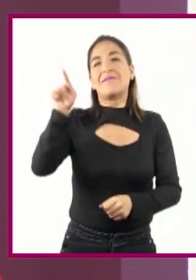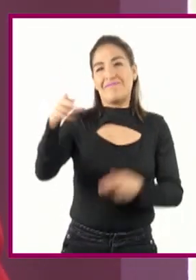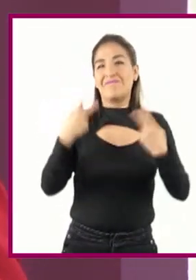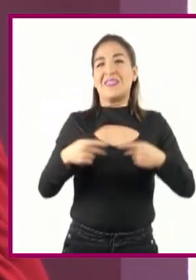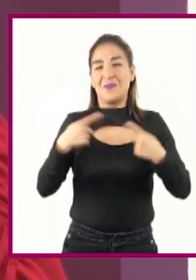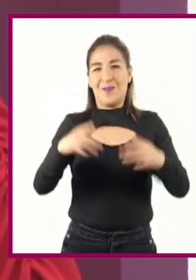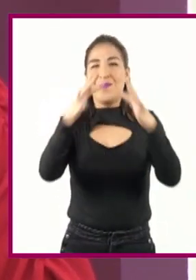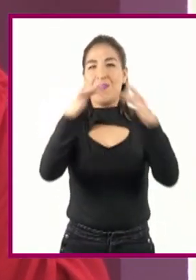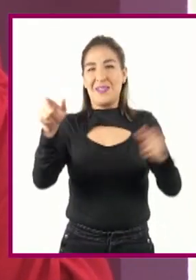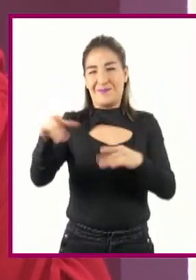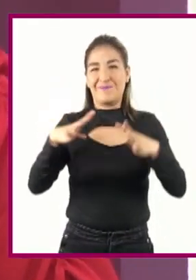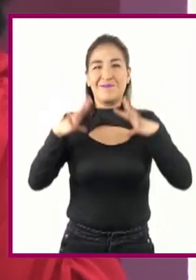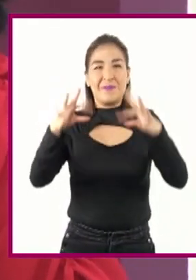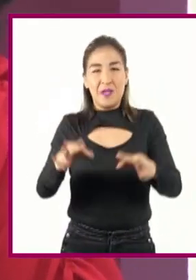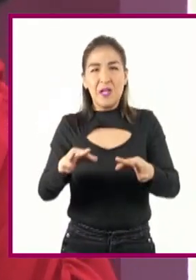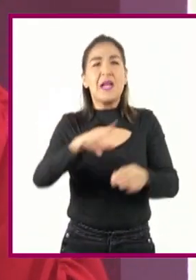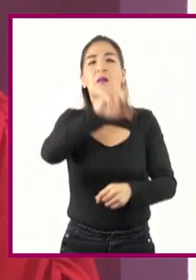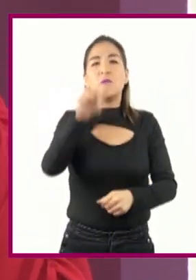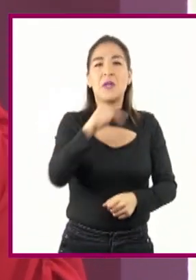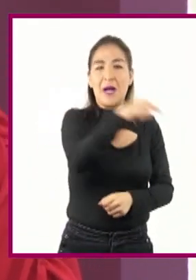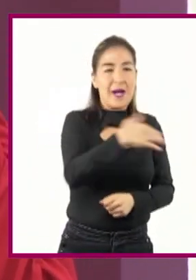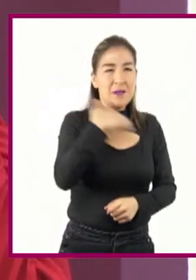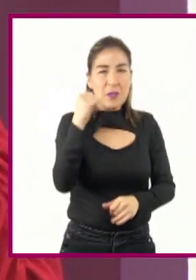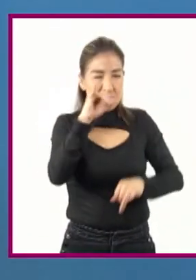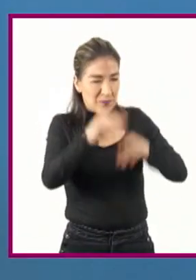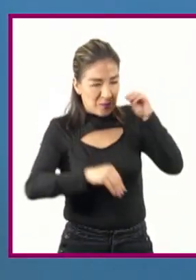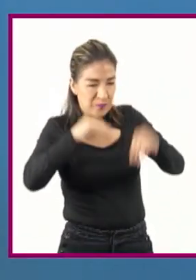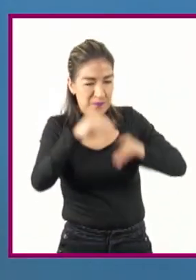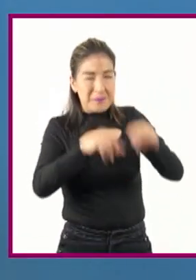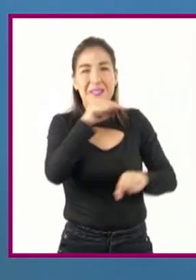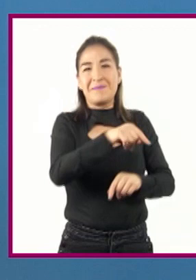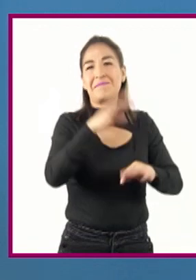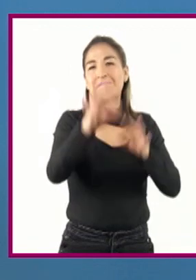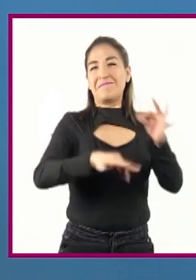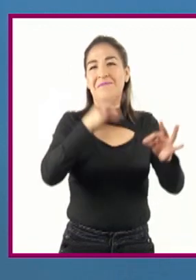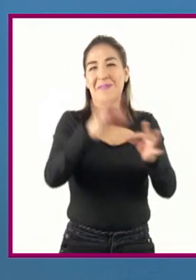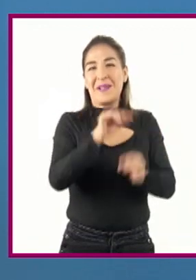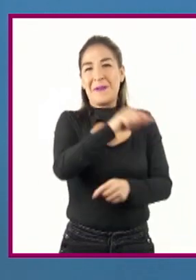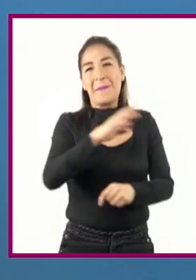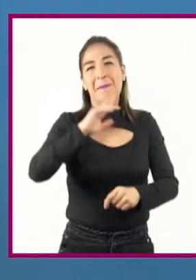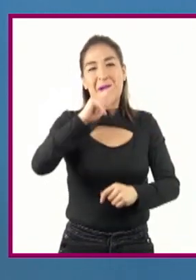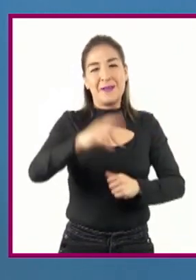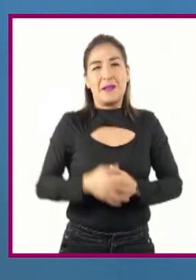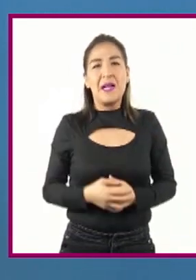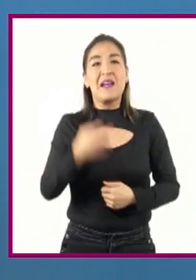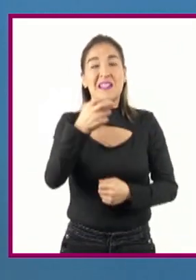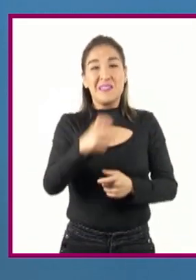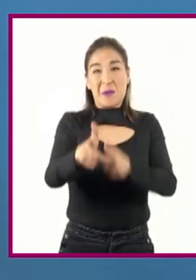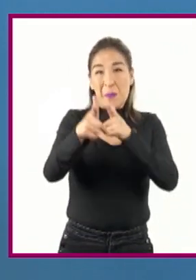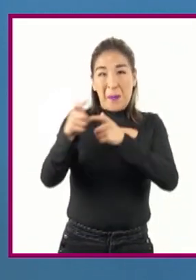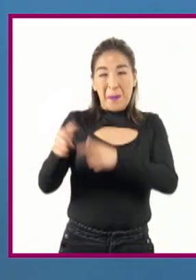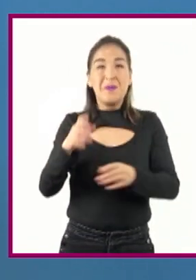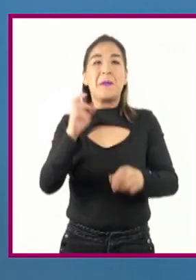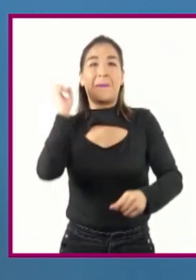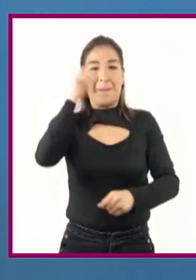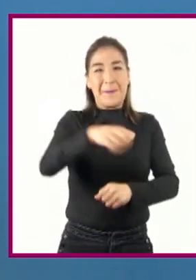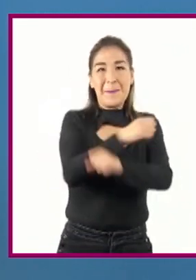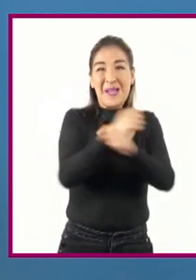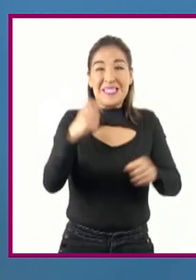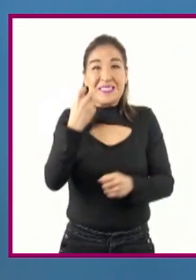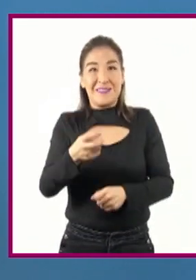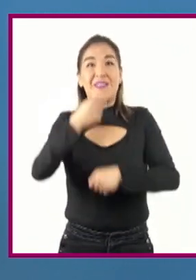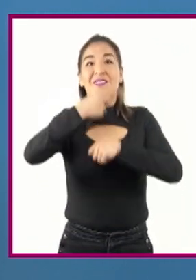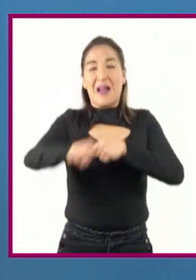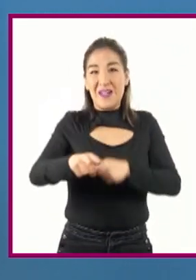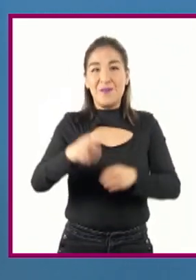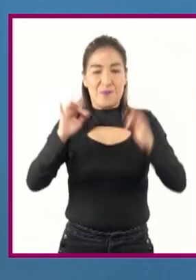franceses y perfeccionadas por los alemanes. Eran armas que no solo causaban daños físicos, sino